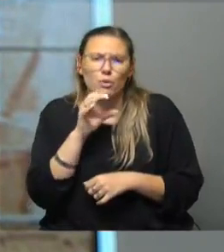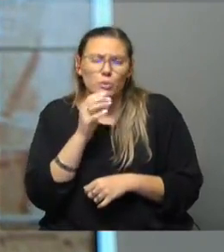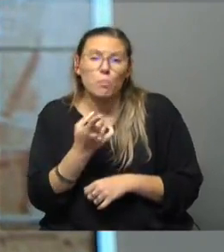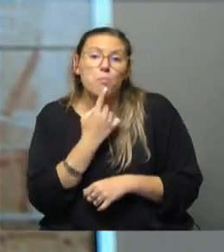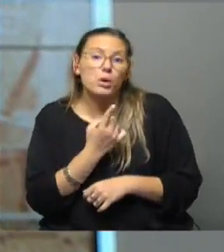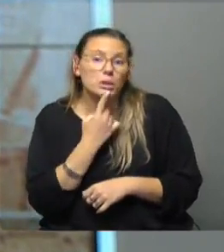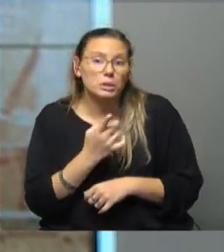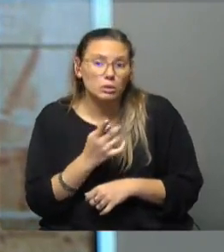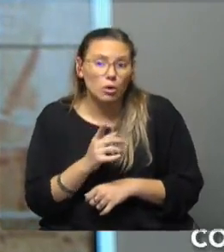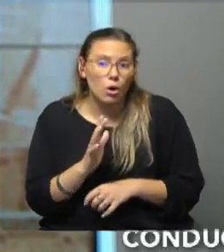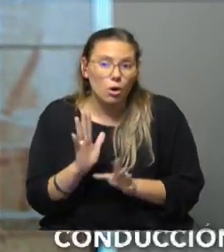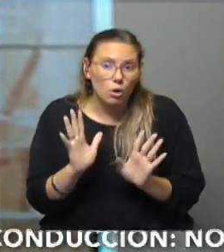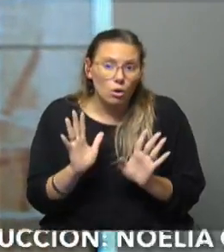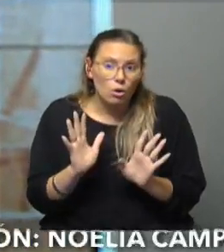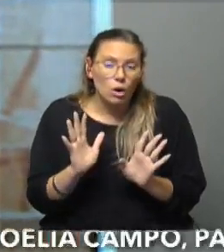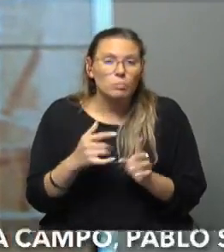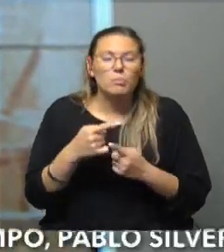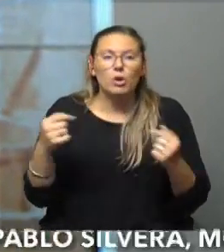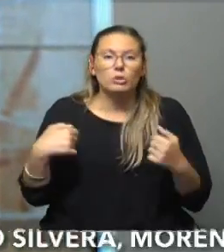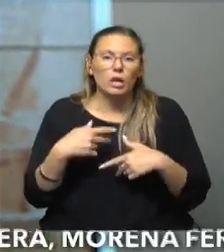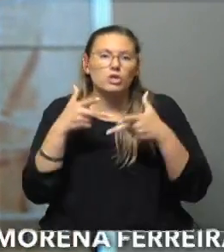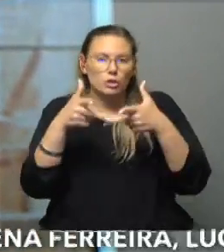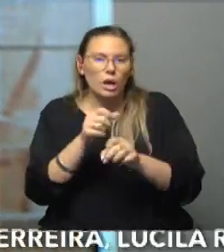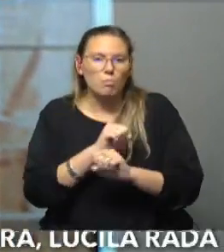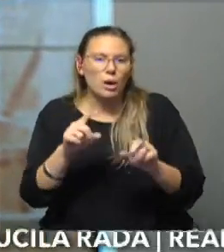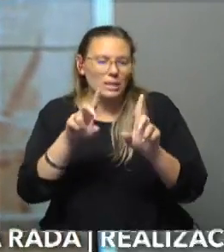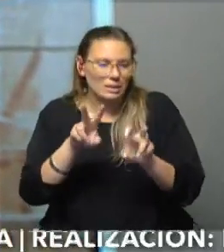por ejemplo. Claro. Eso no quiere decir que mis comentarios eventualmente puedan